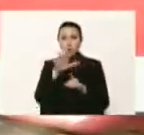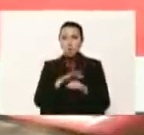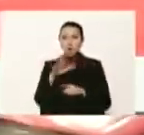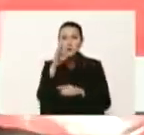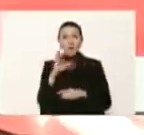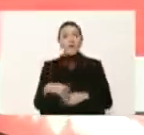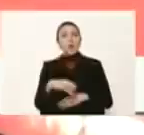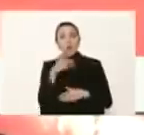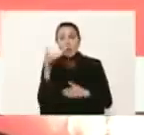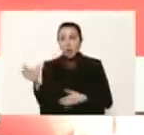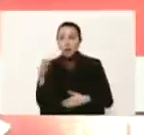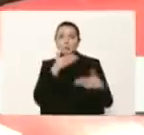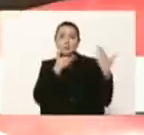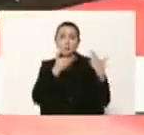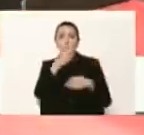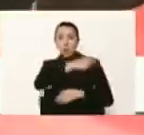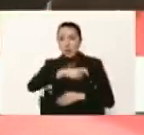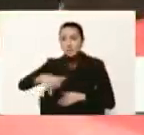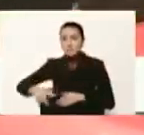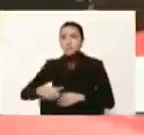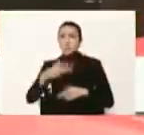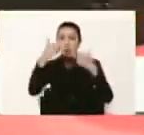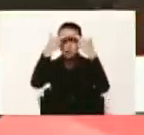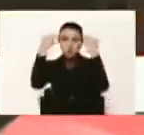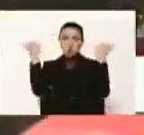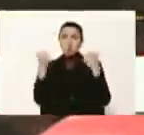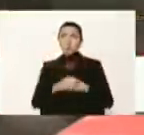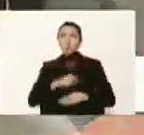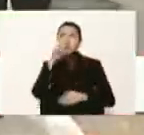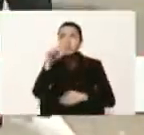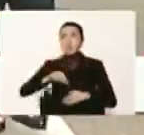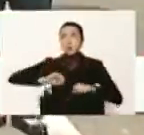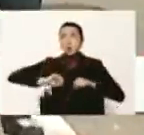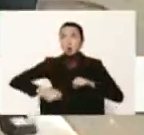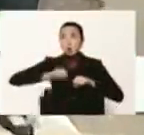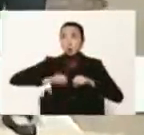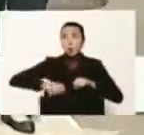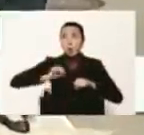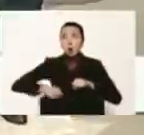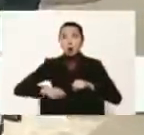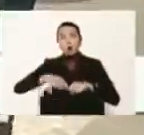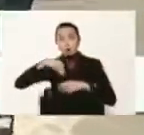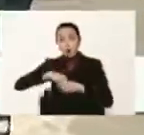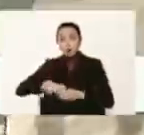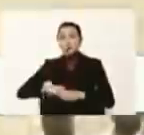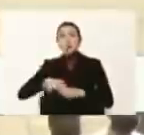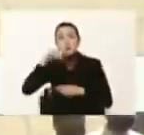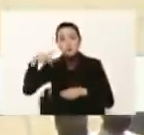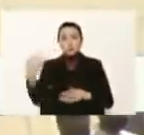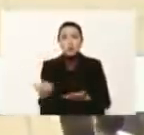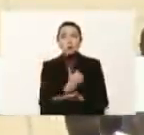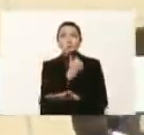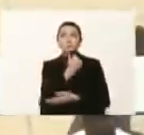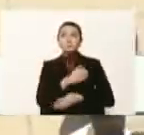secuestro. Y las motos con que utilizaban para moverse entre garitas en la zona montañosa.